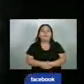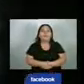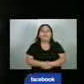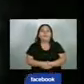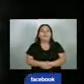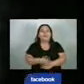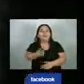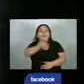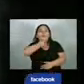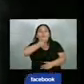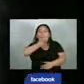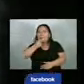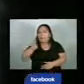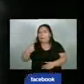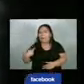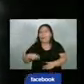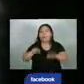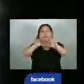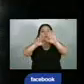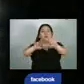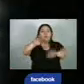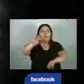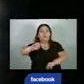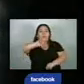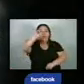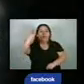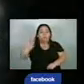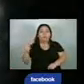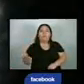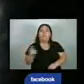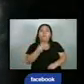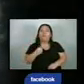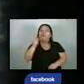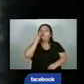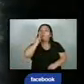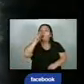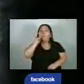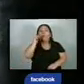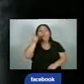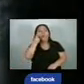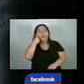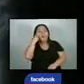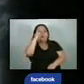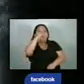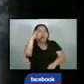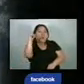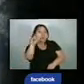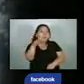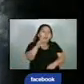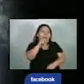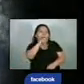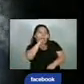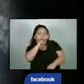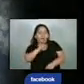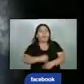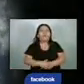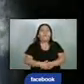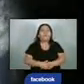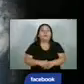Según los últimos datos mundiales, el 80% de las personas que consumen tabaco viven en países de ingresos medianos o